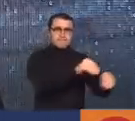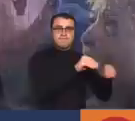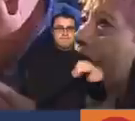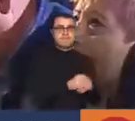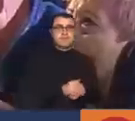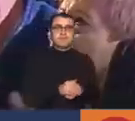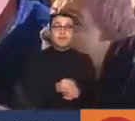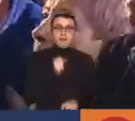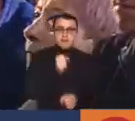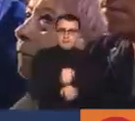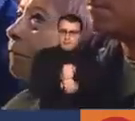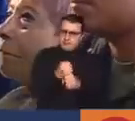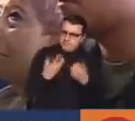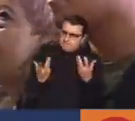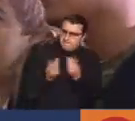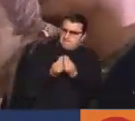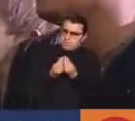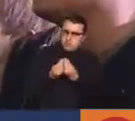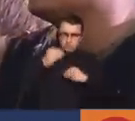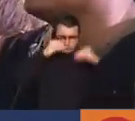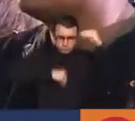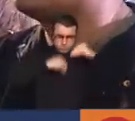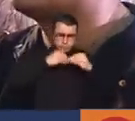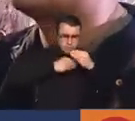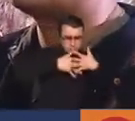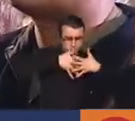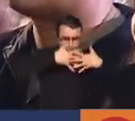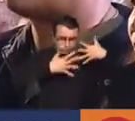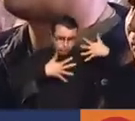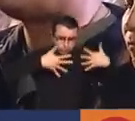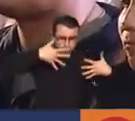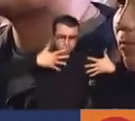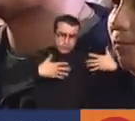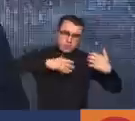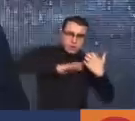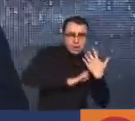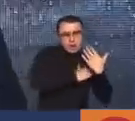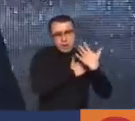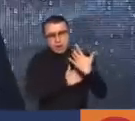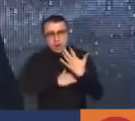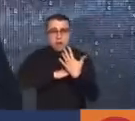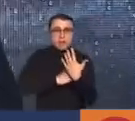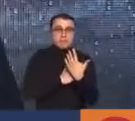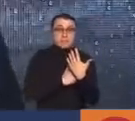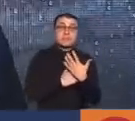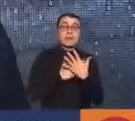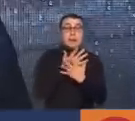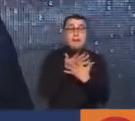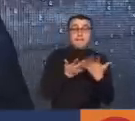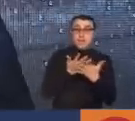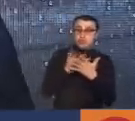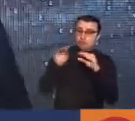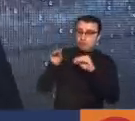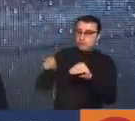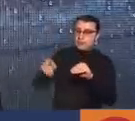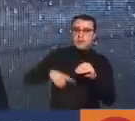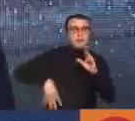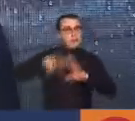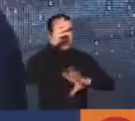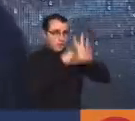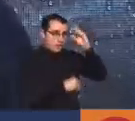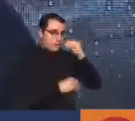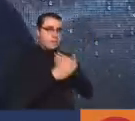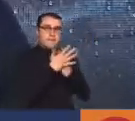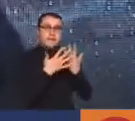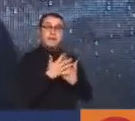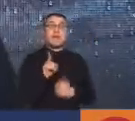el trabajo en equipo haciendo la composición musical. La música enseña las matemáticas. Hay un debate